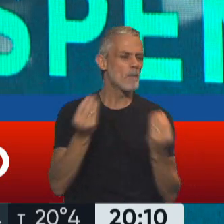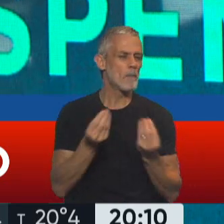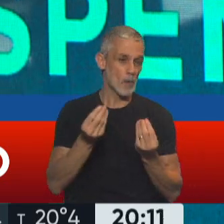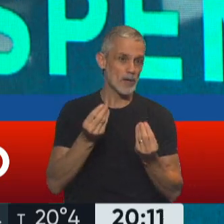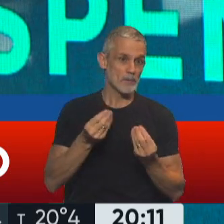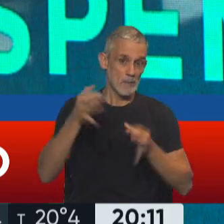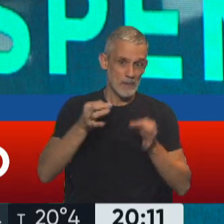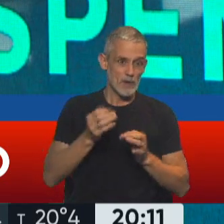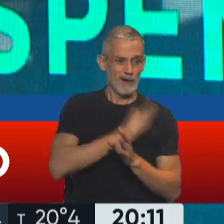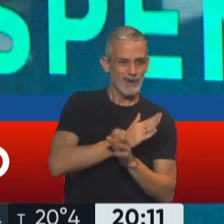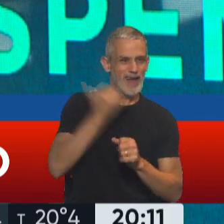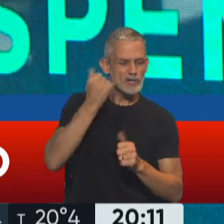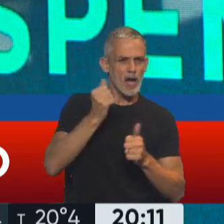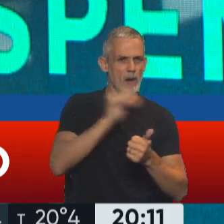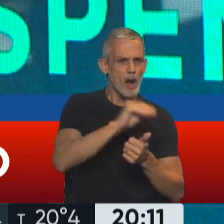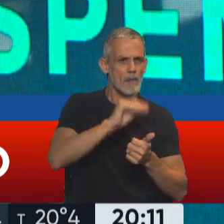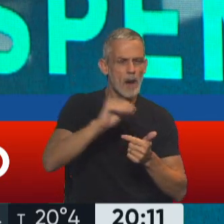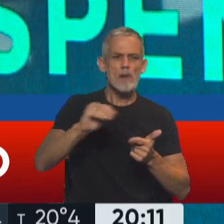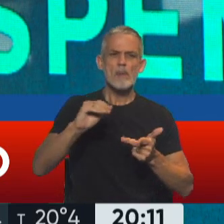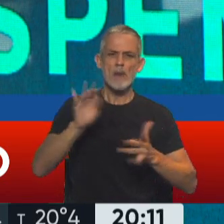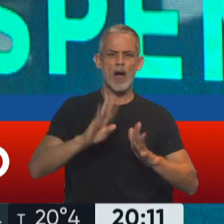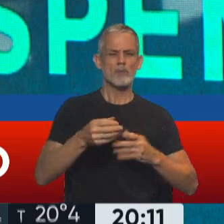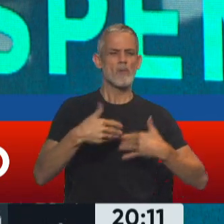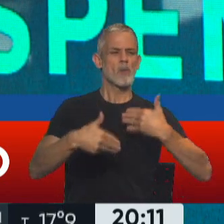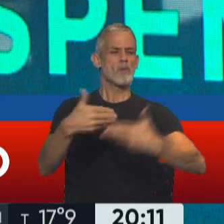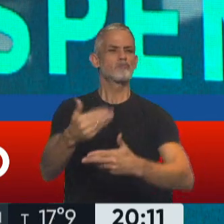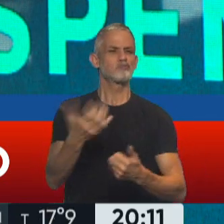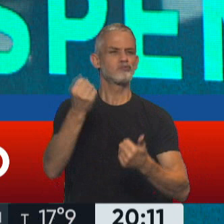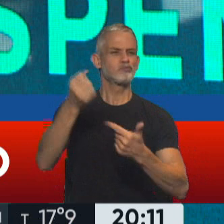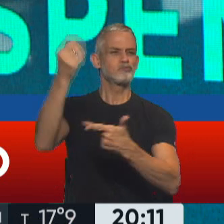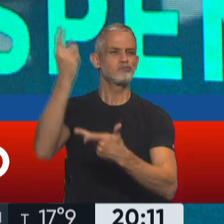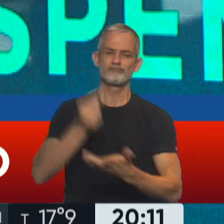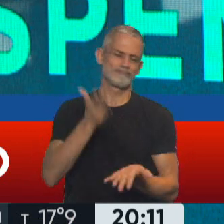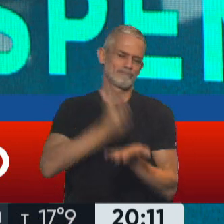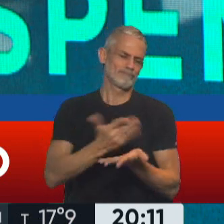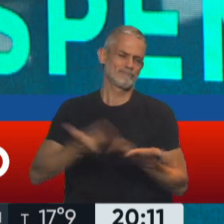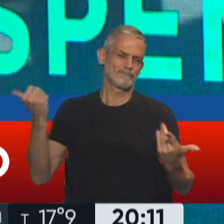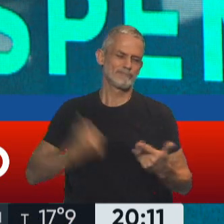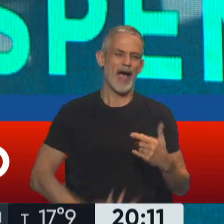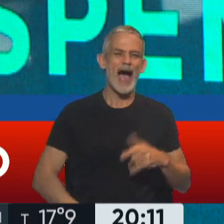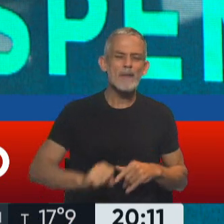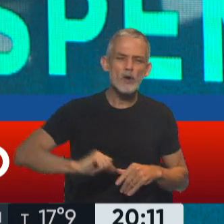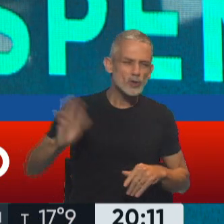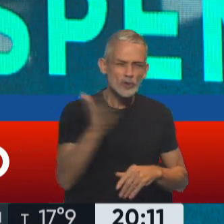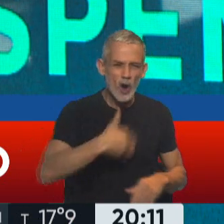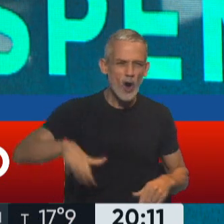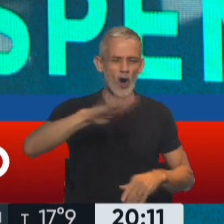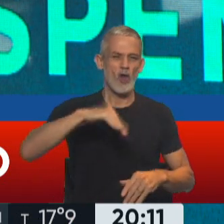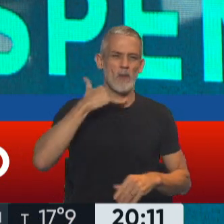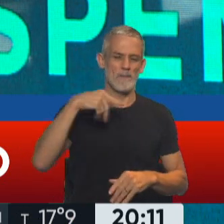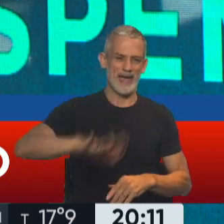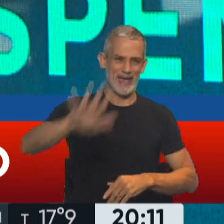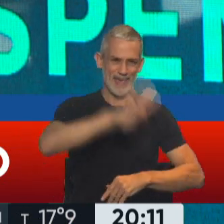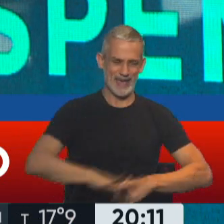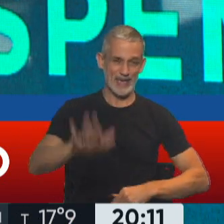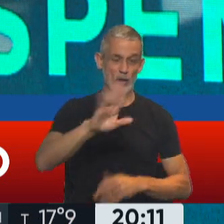por estos antecedentes que van marcando un camino y que van rumbo a despenalizar el aborto en todo el territorio